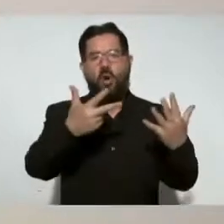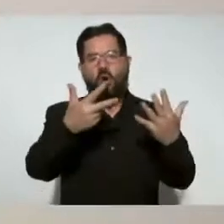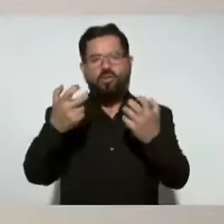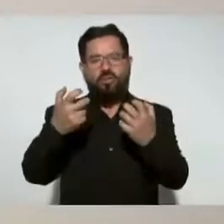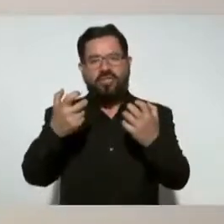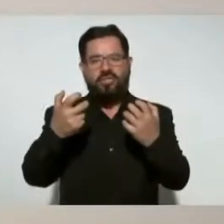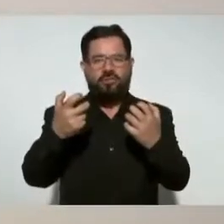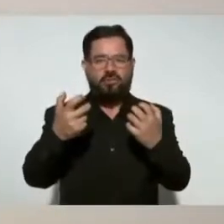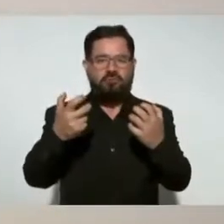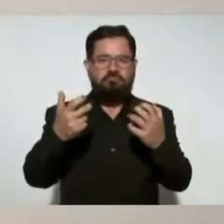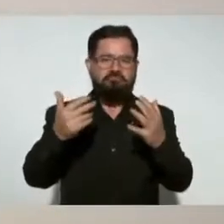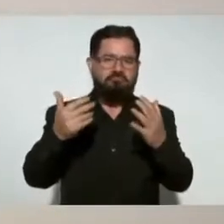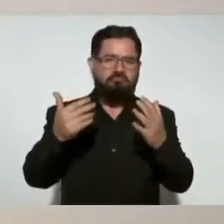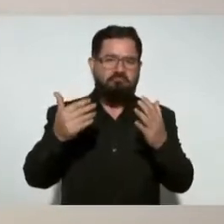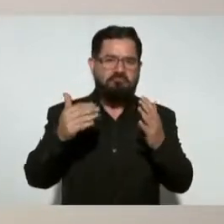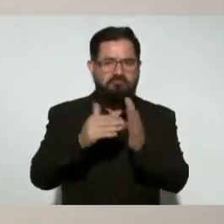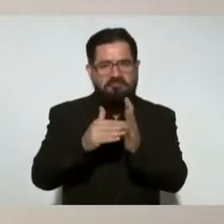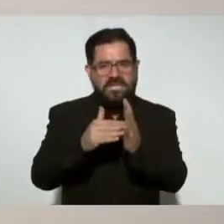800,000